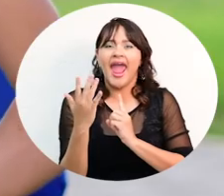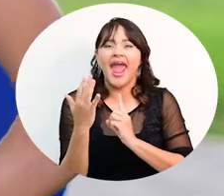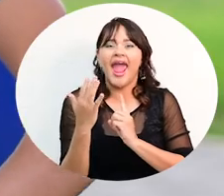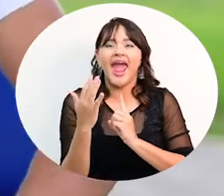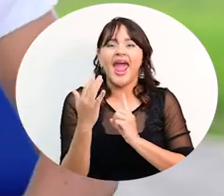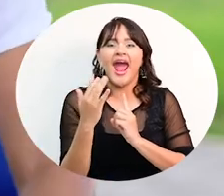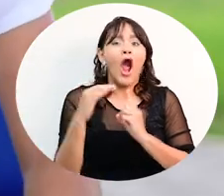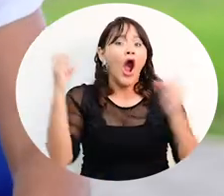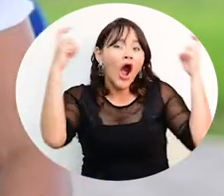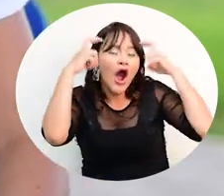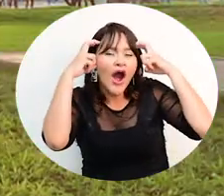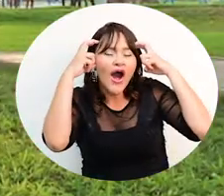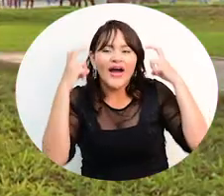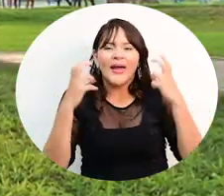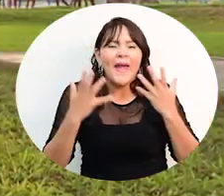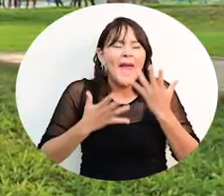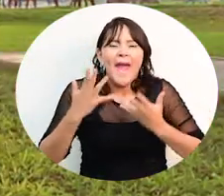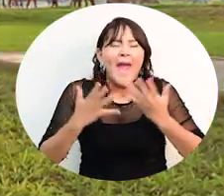¡Conocimiento!